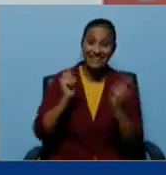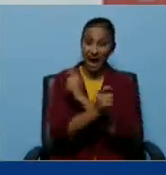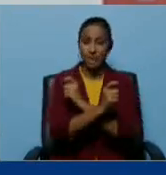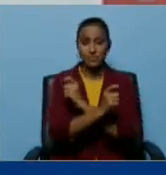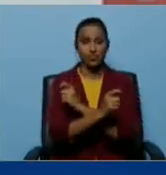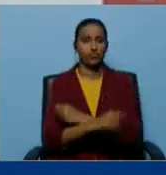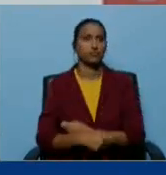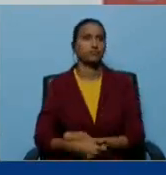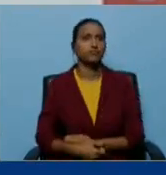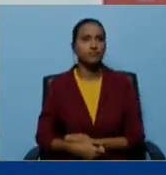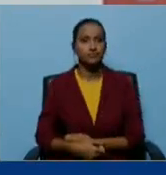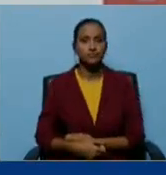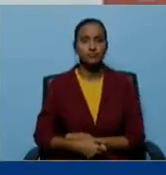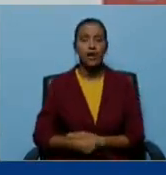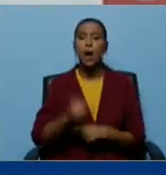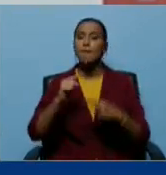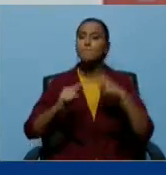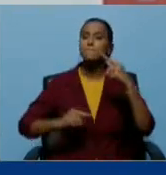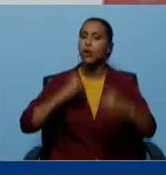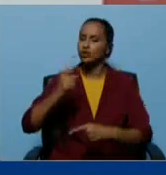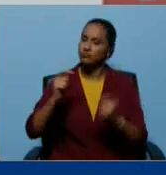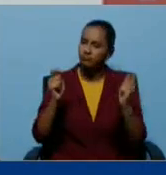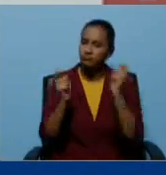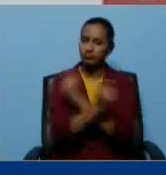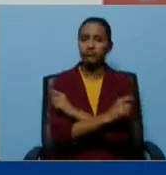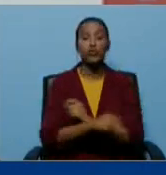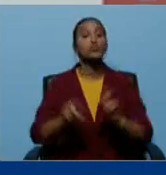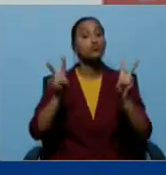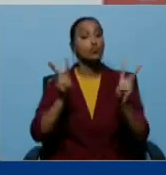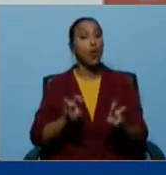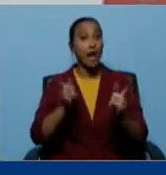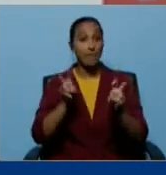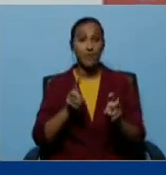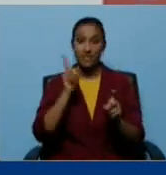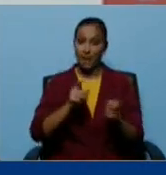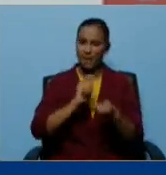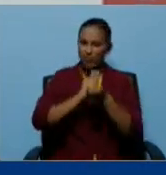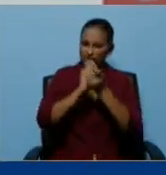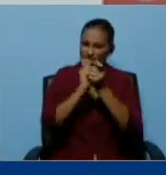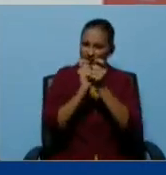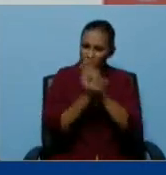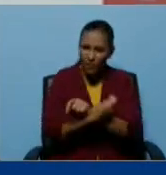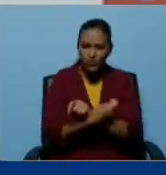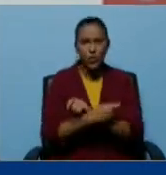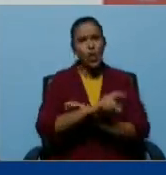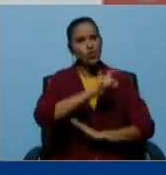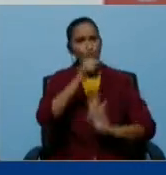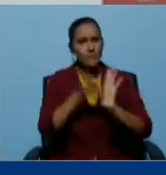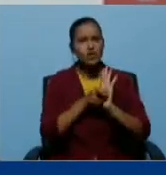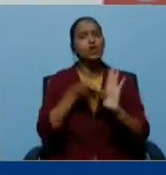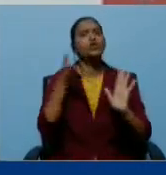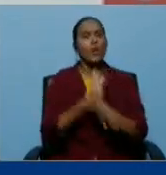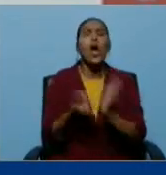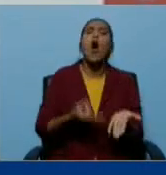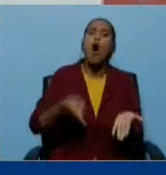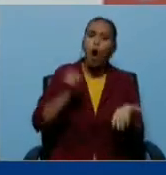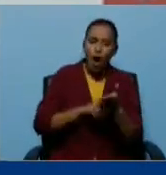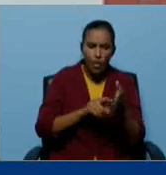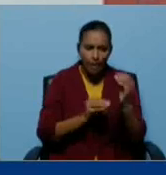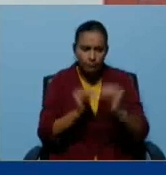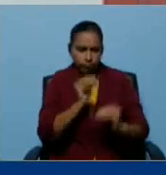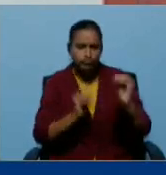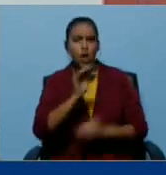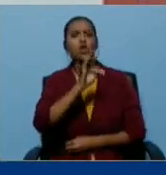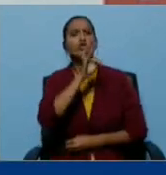La NET la llamamos, ¿verdad? Una nueva época de transformaciones para construir el socialismo del siglo XXI. Y